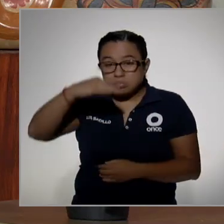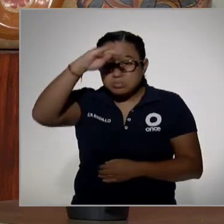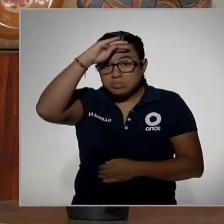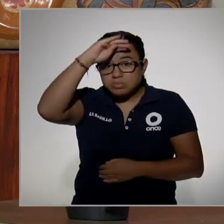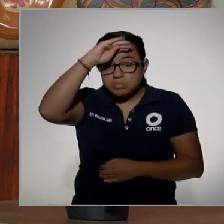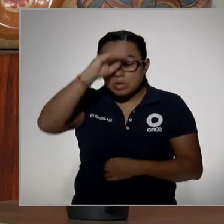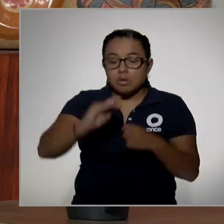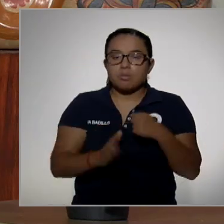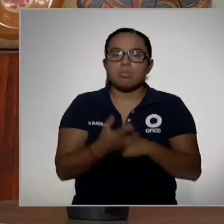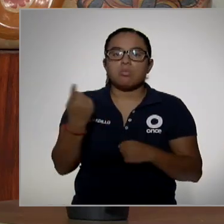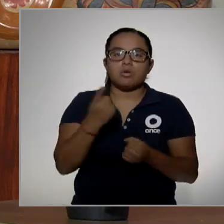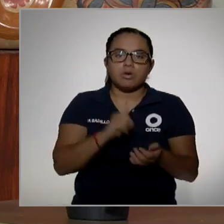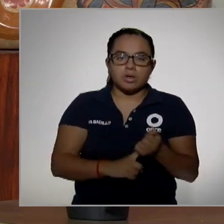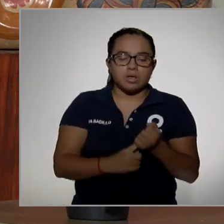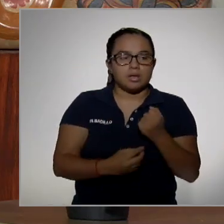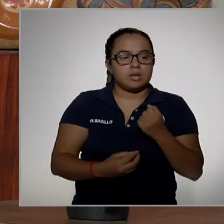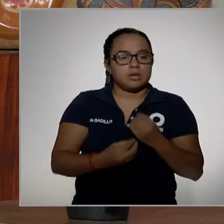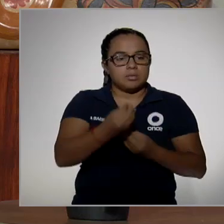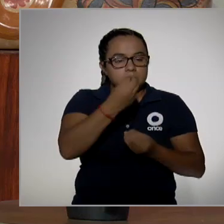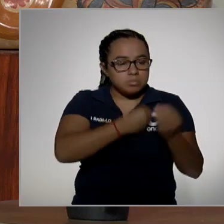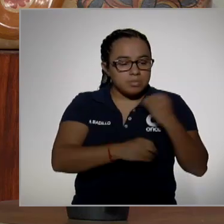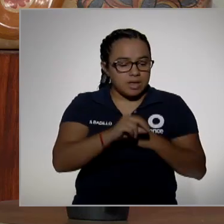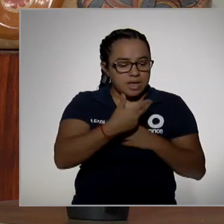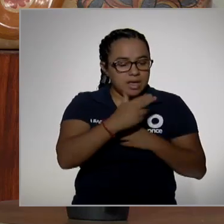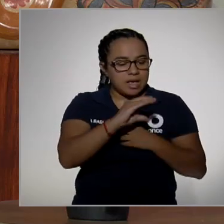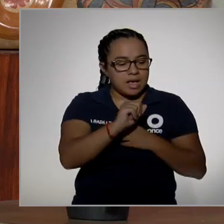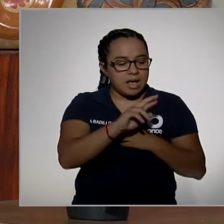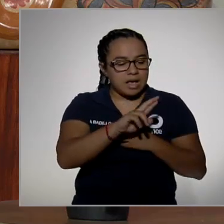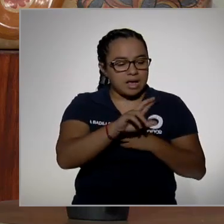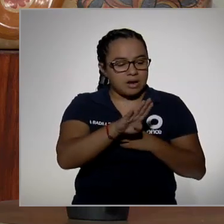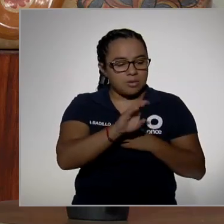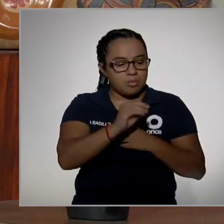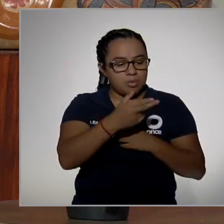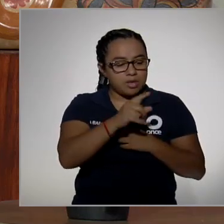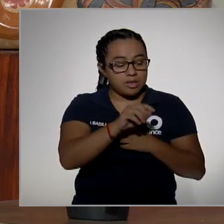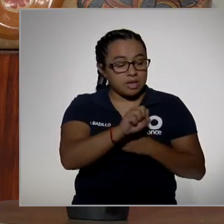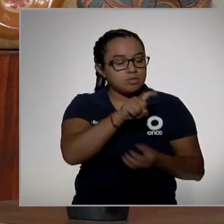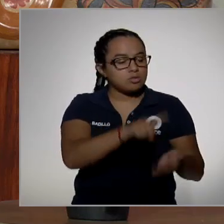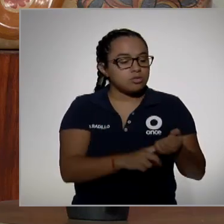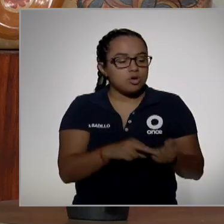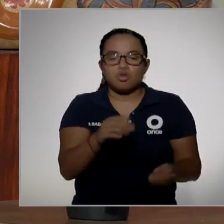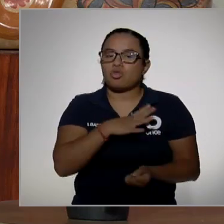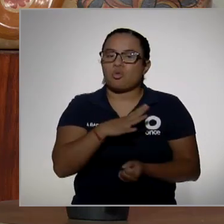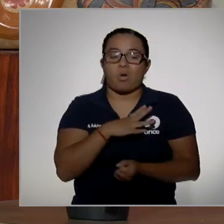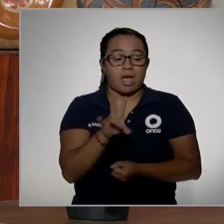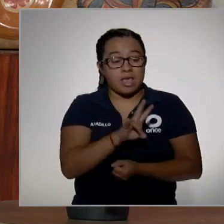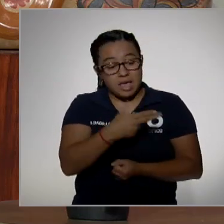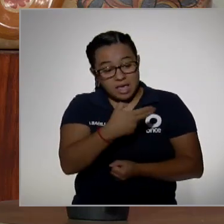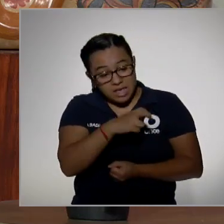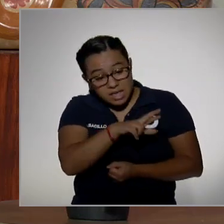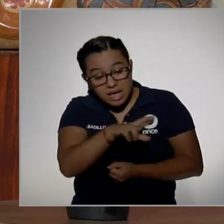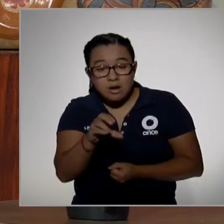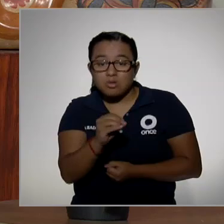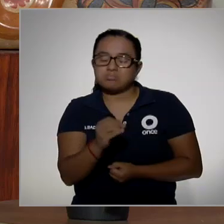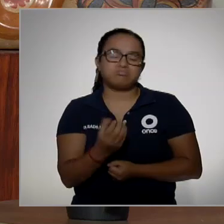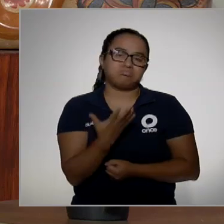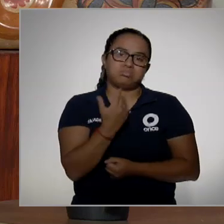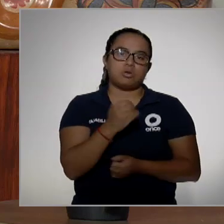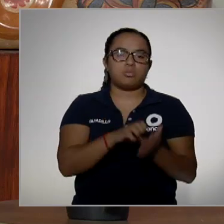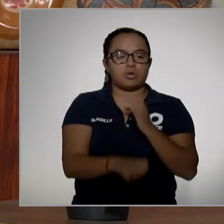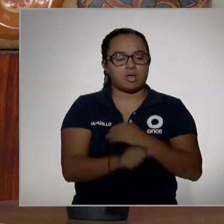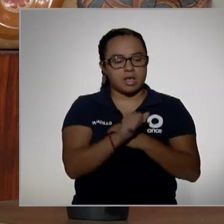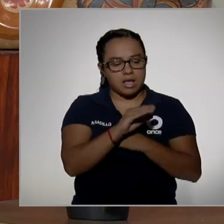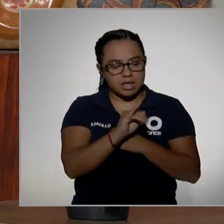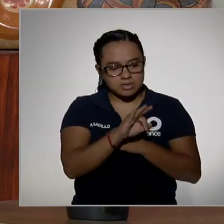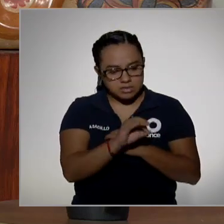porque ingieren carbohidratos o alimentos que no van a contener la cantidad adecuada de hierro y de otros elementos como puede ser ácido fólico